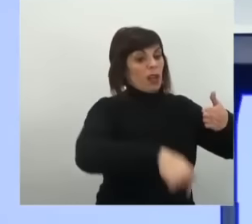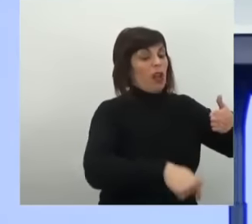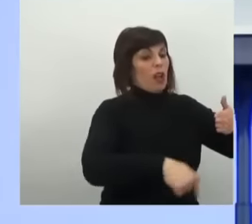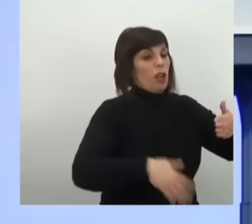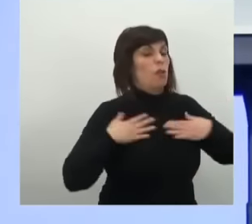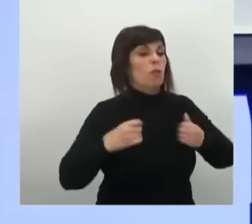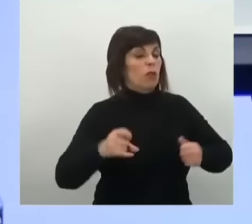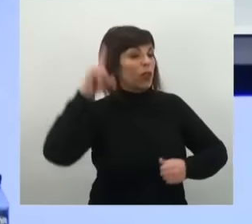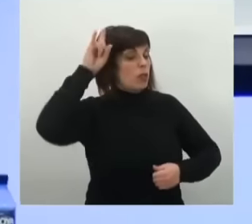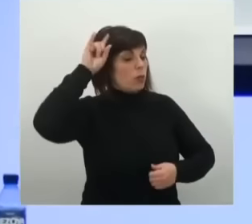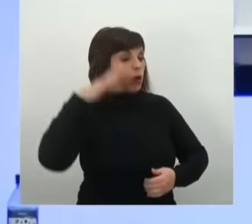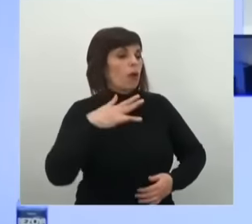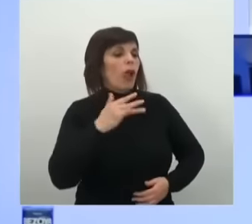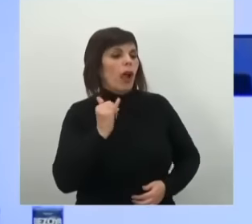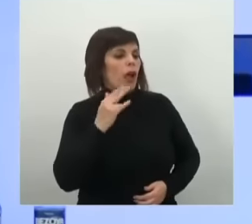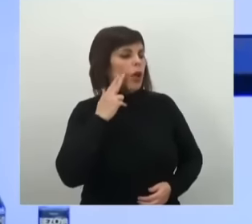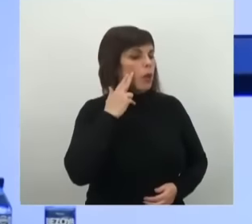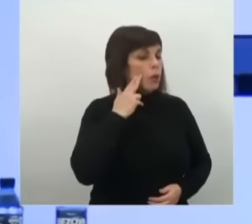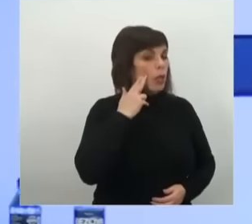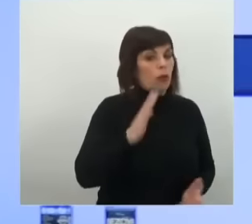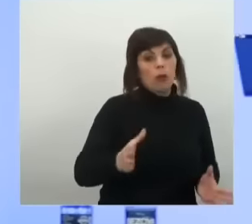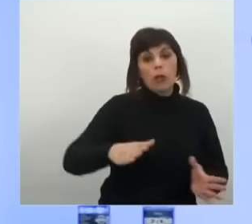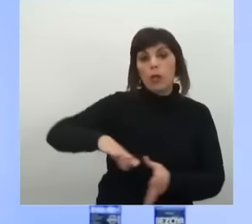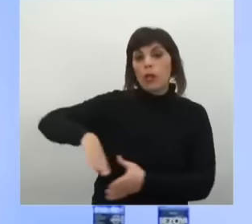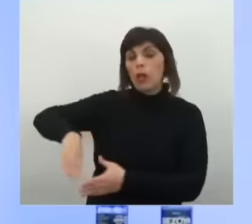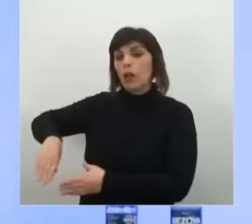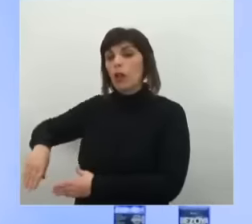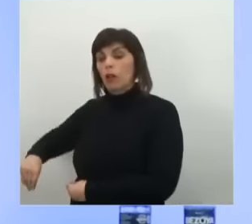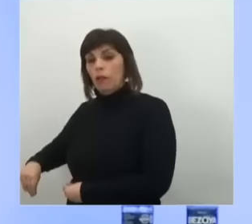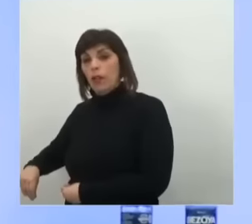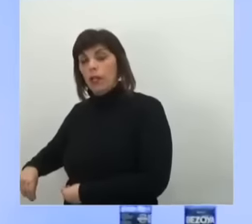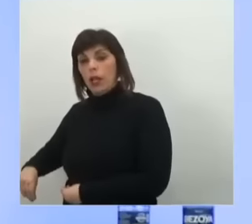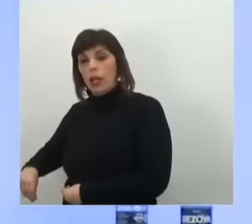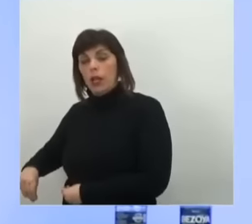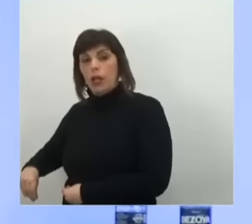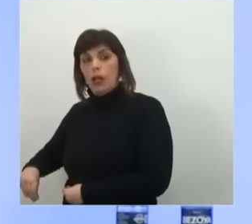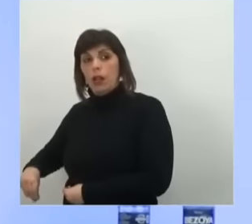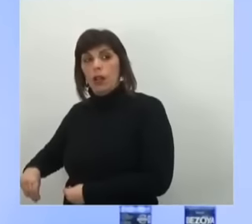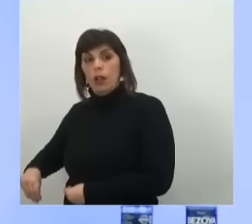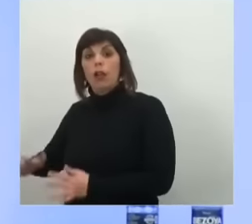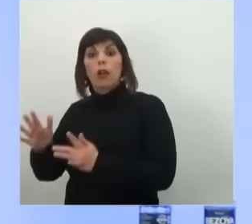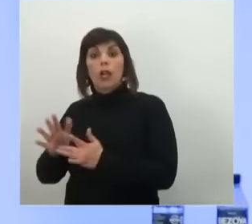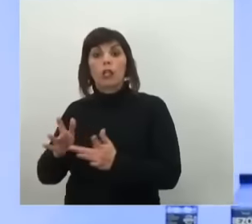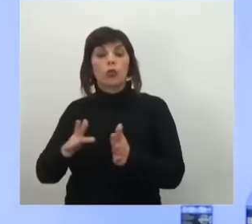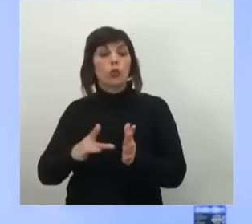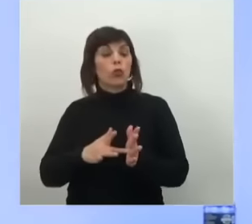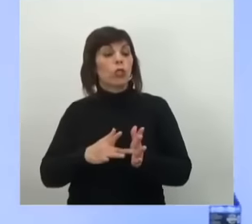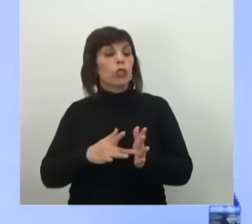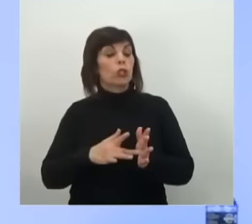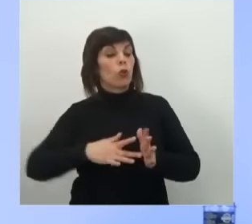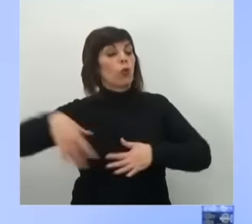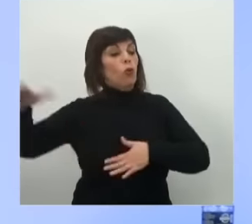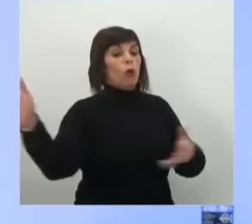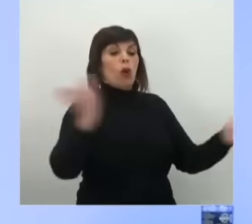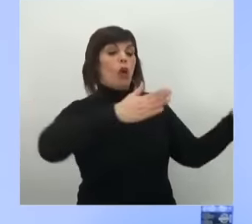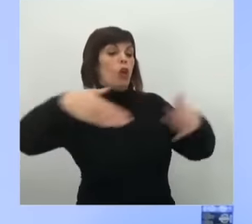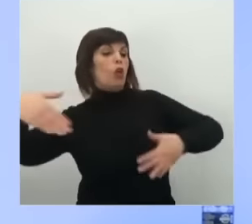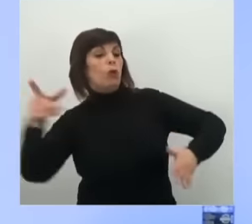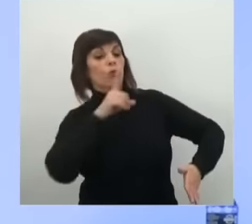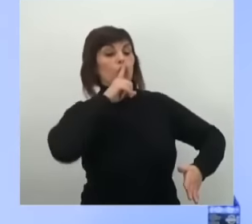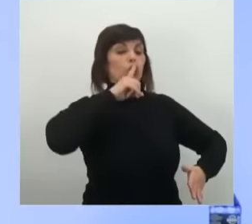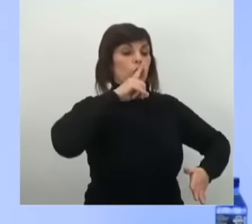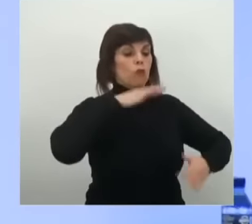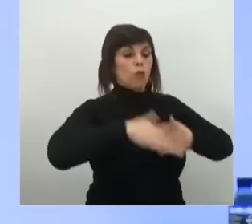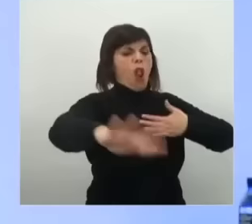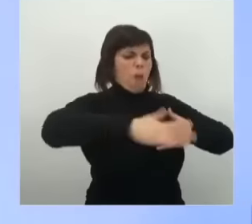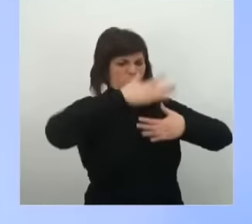la situación peligrosa y al final cuando ellos logran ver que aquel que estaba en la barca con ellos se pone en pie Levanta